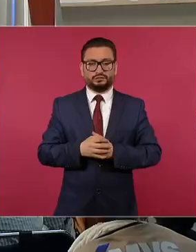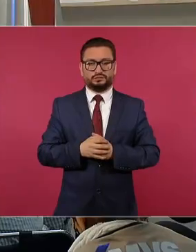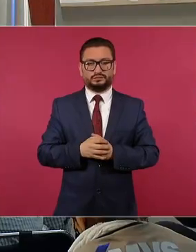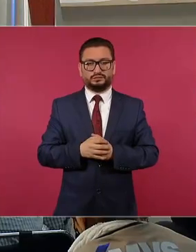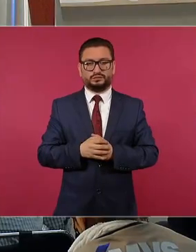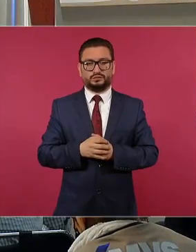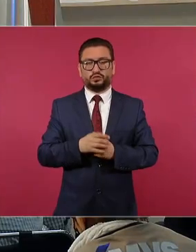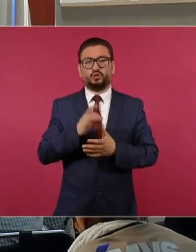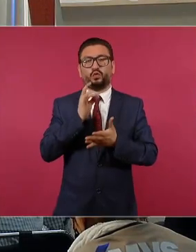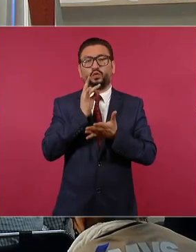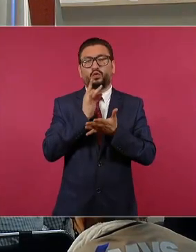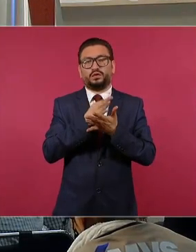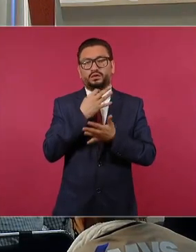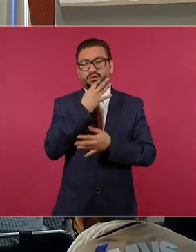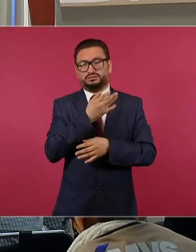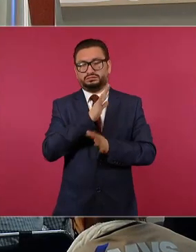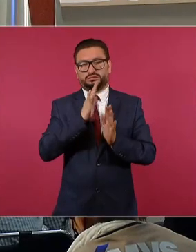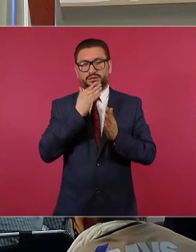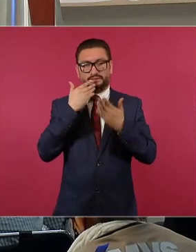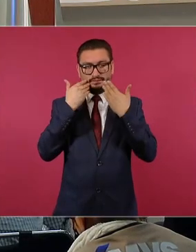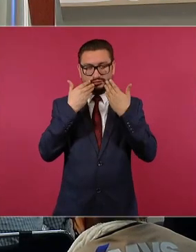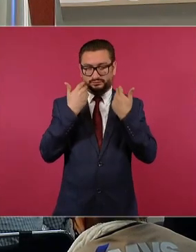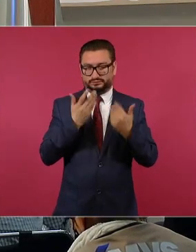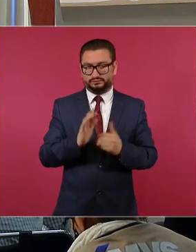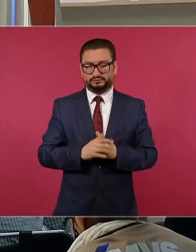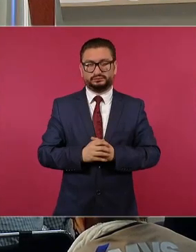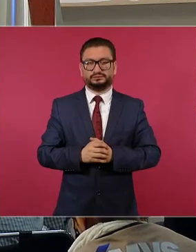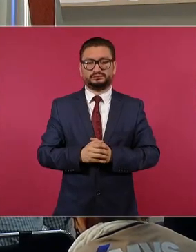para decirlo amablemente.